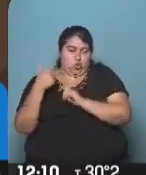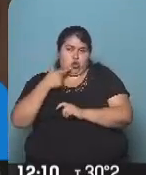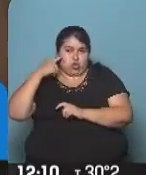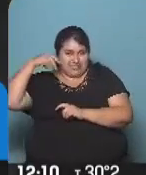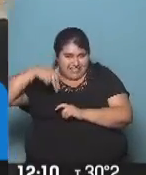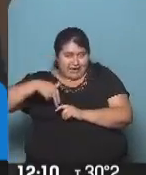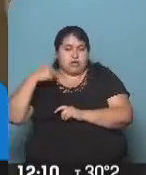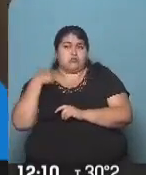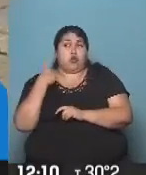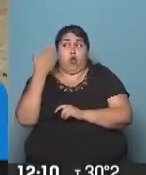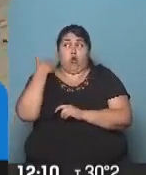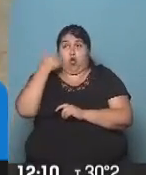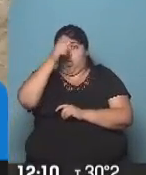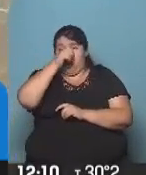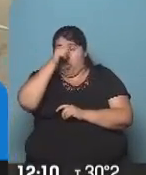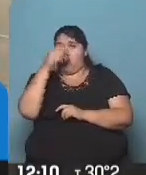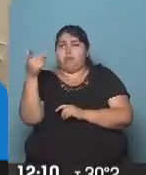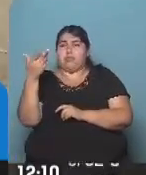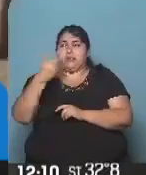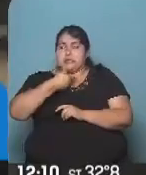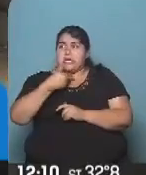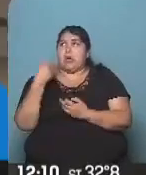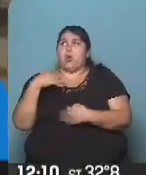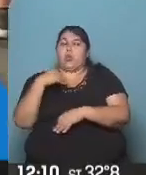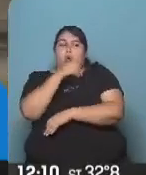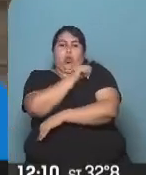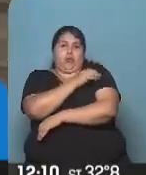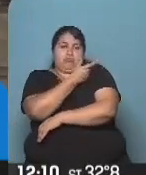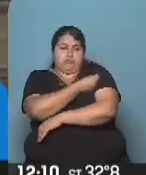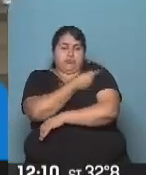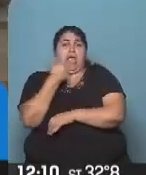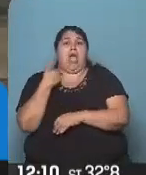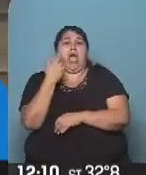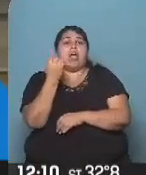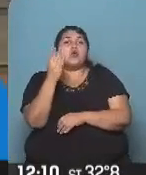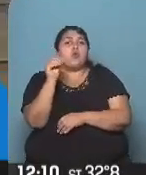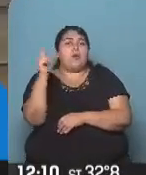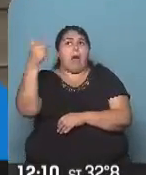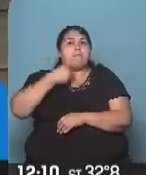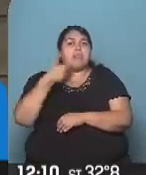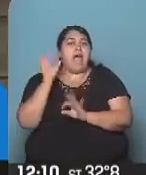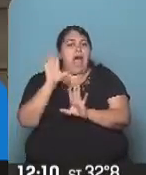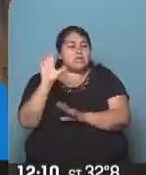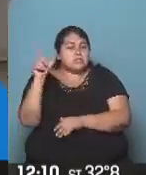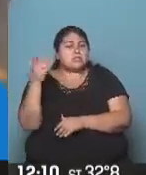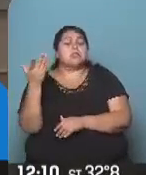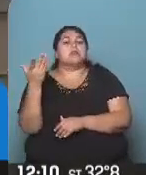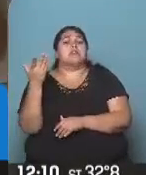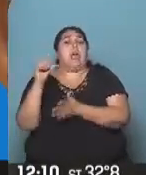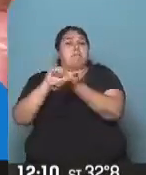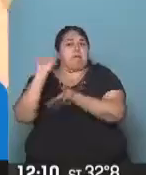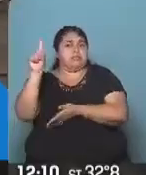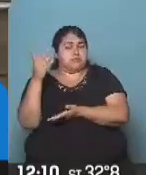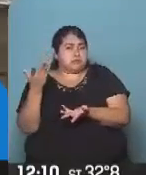en realidad me enteré el domingo que me tenía que aplicar la vacuna. Yo no lo sabía, que para Aruba tenía que tener la vacuna. Entonces,